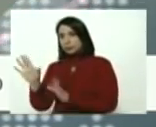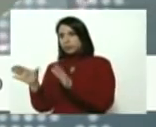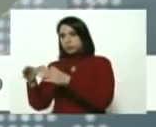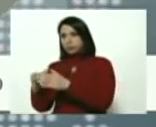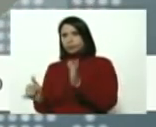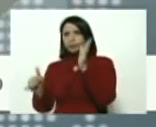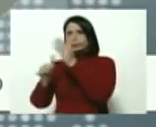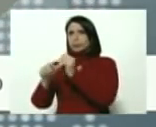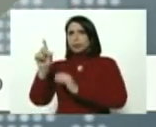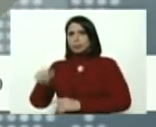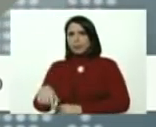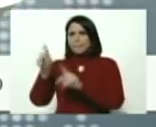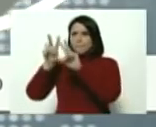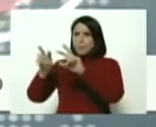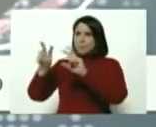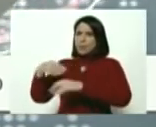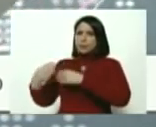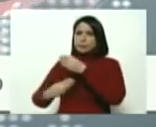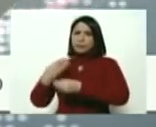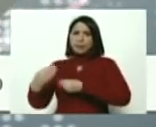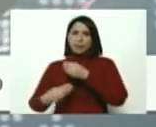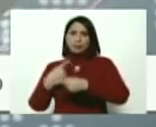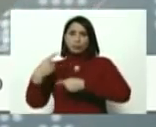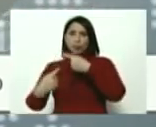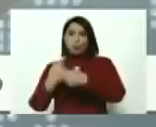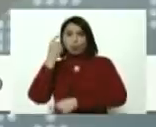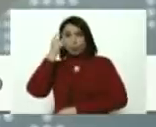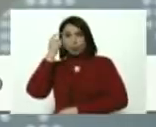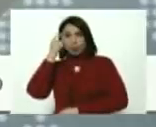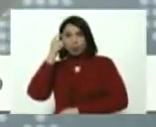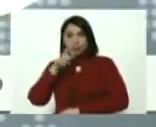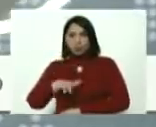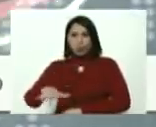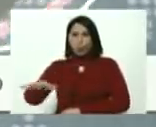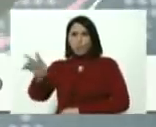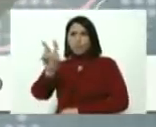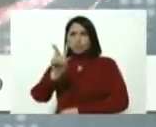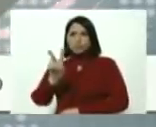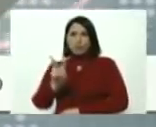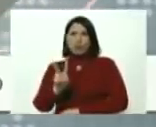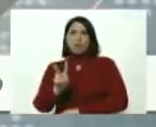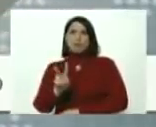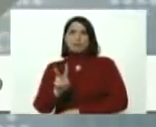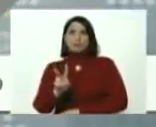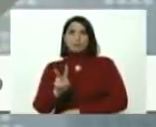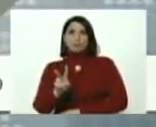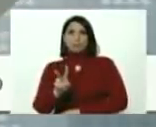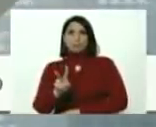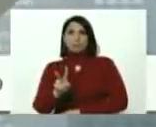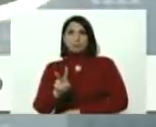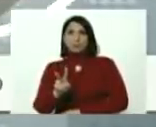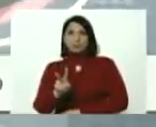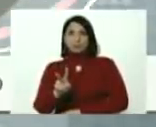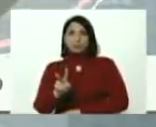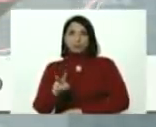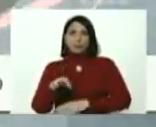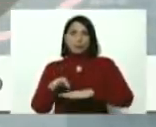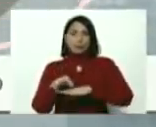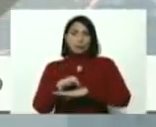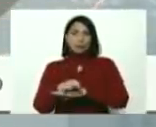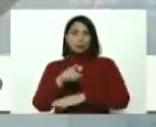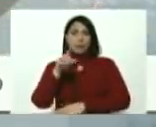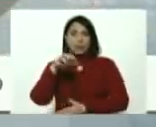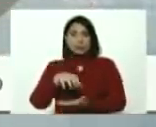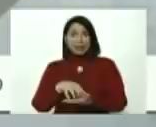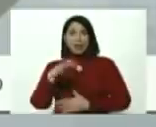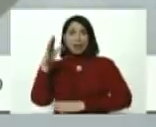masivo personalizado que se hace diariamente en todo el territorio nacional, en este caso, en municipios del estado Lara que